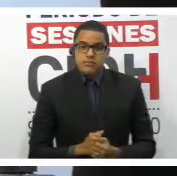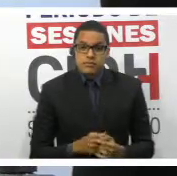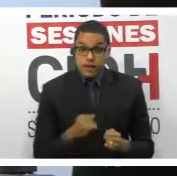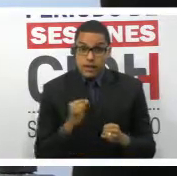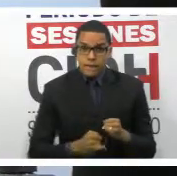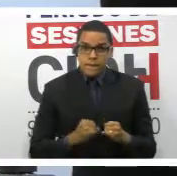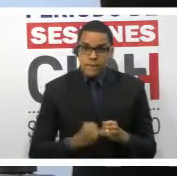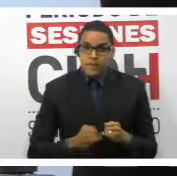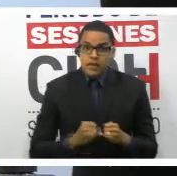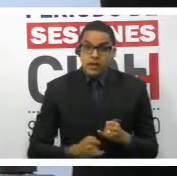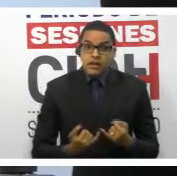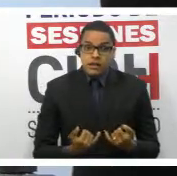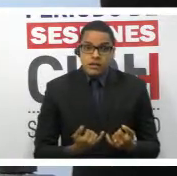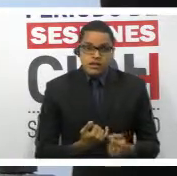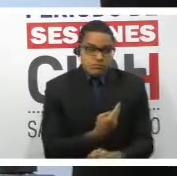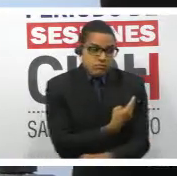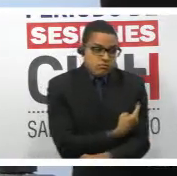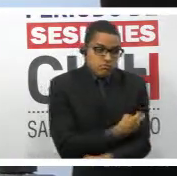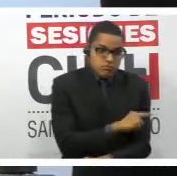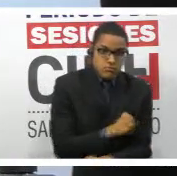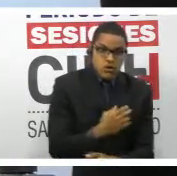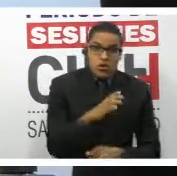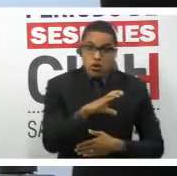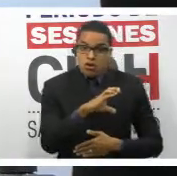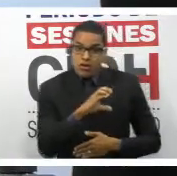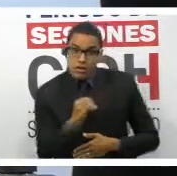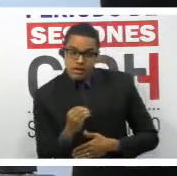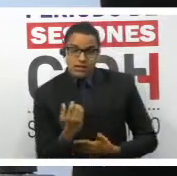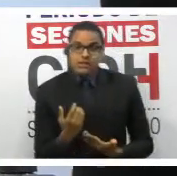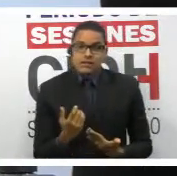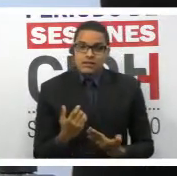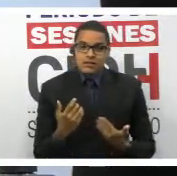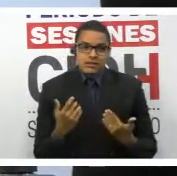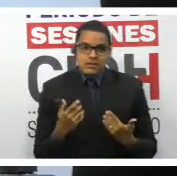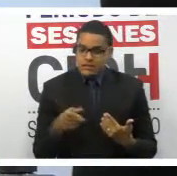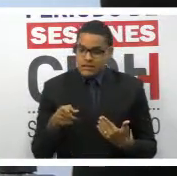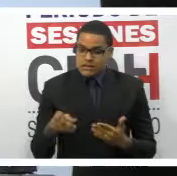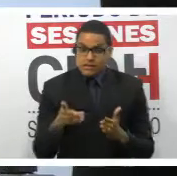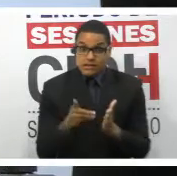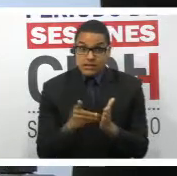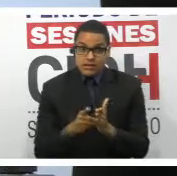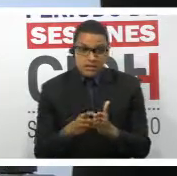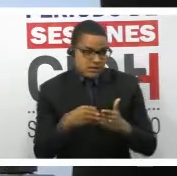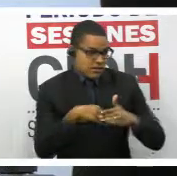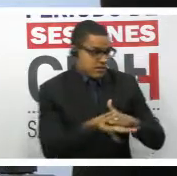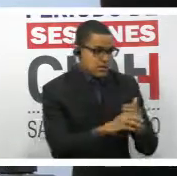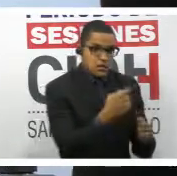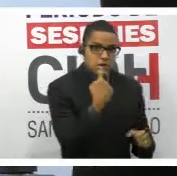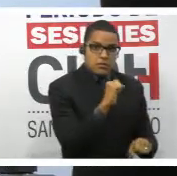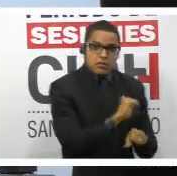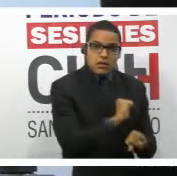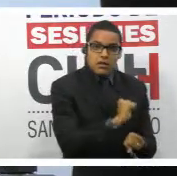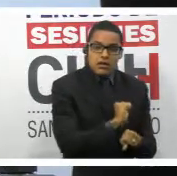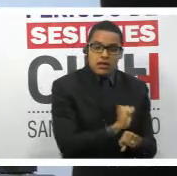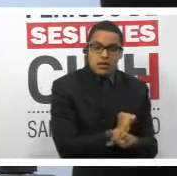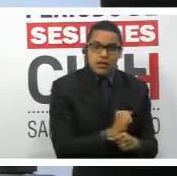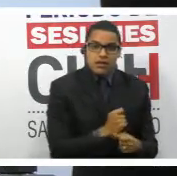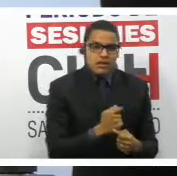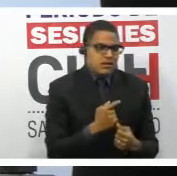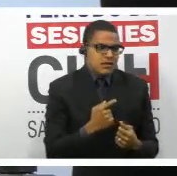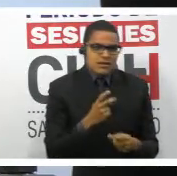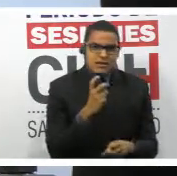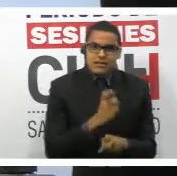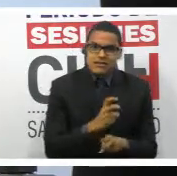las personas en instituciones son extremadamente graves disability rights international es peticionario en